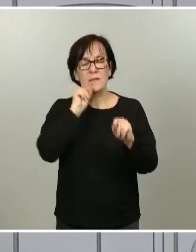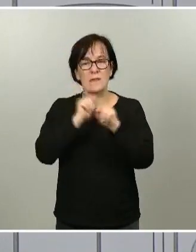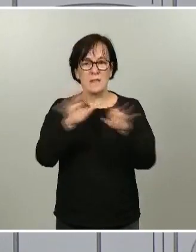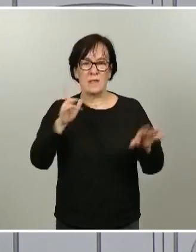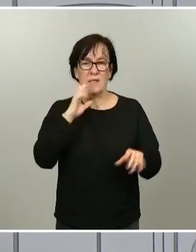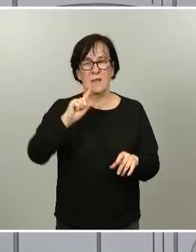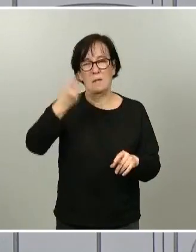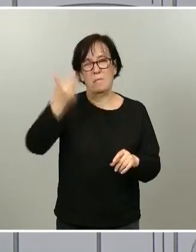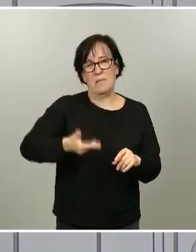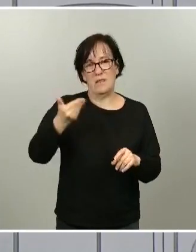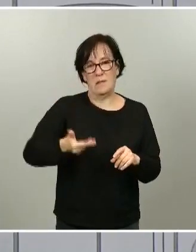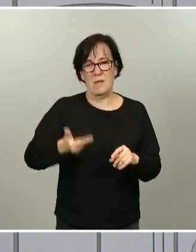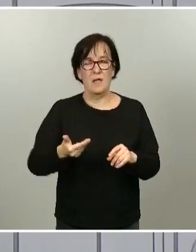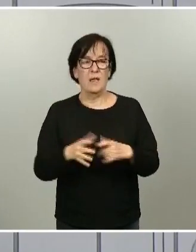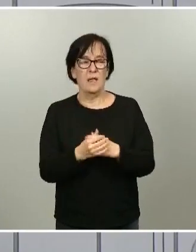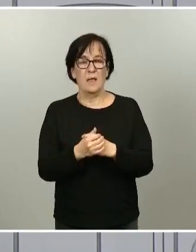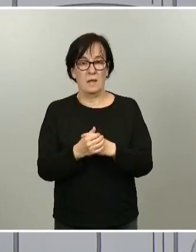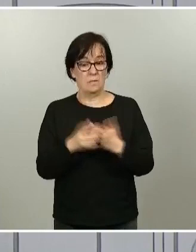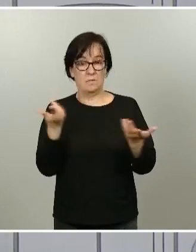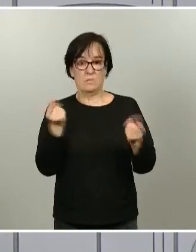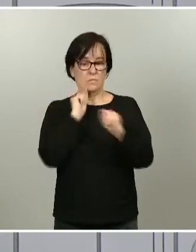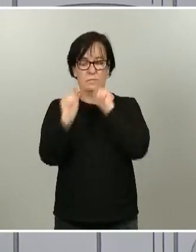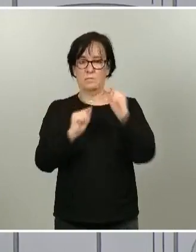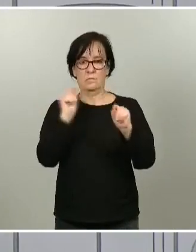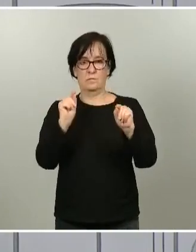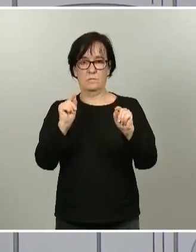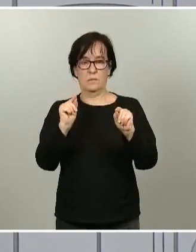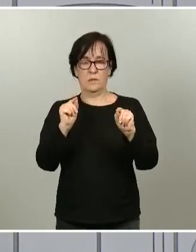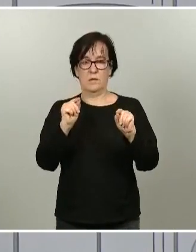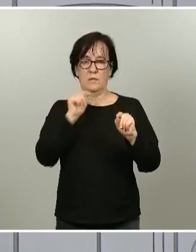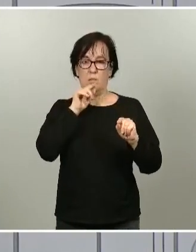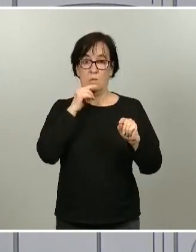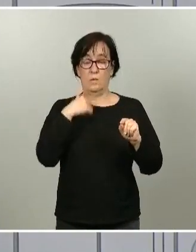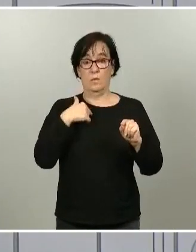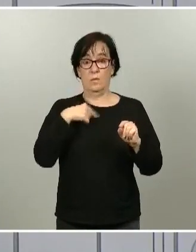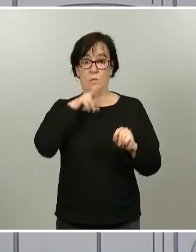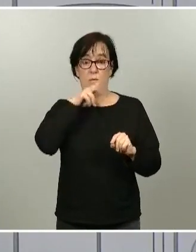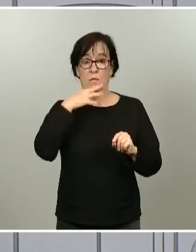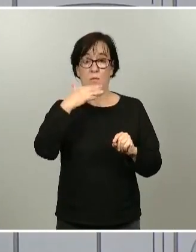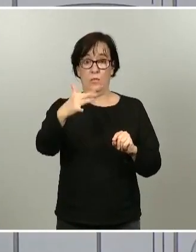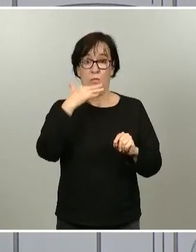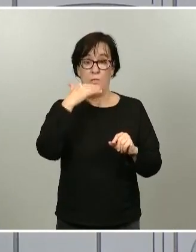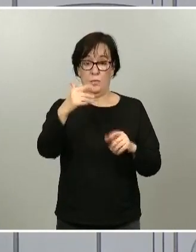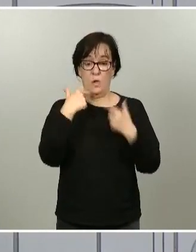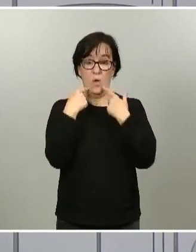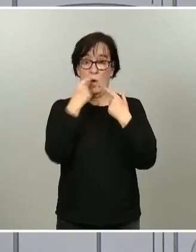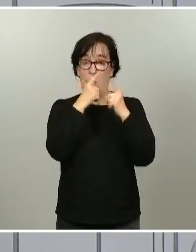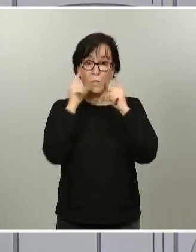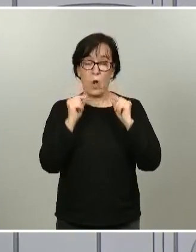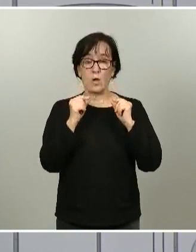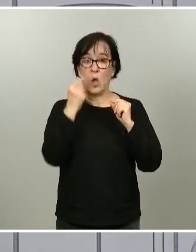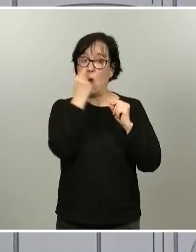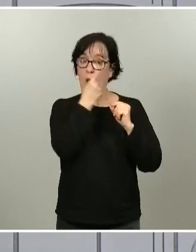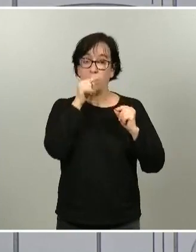El efecto principal es la transmisión por gotas gruesas que salen de nuestra boca o de nuestras fosas nasales